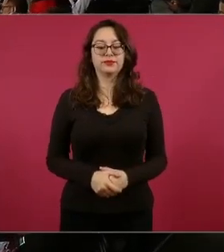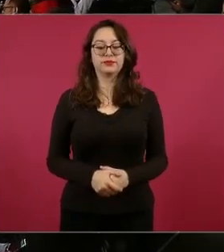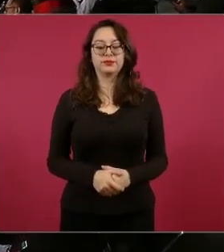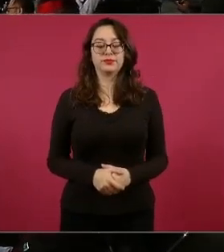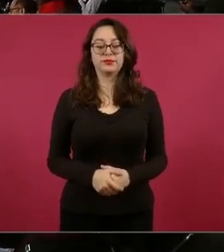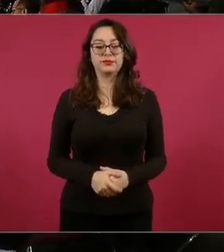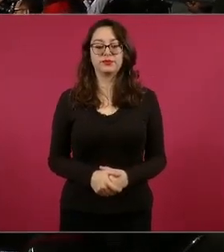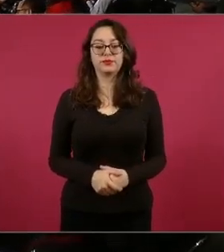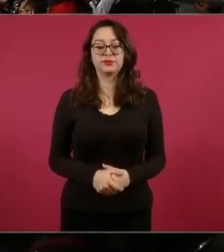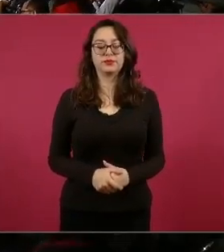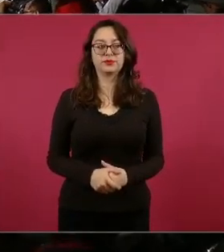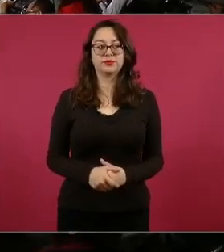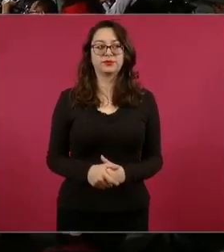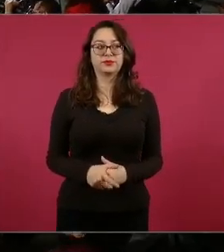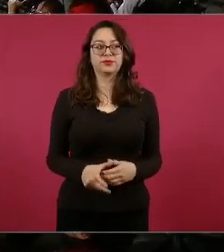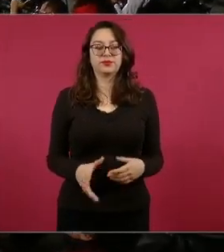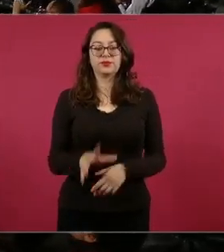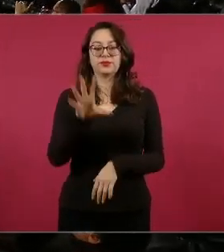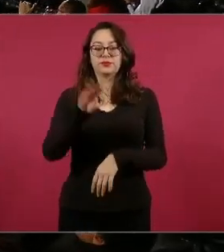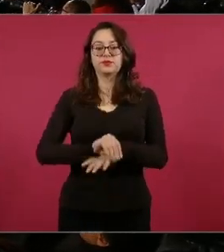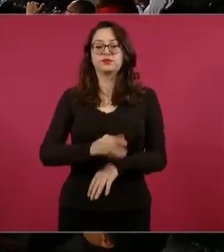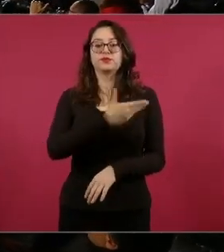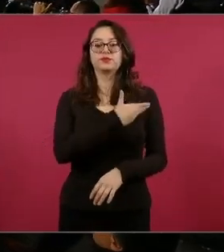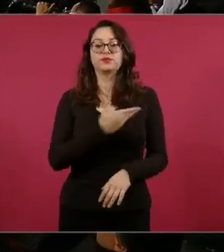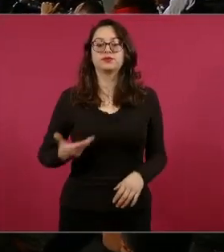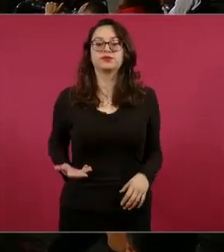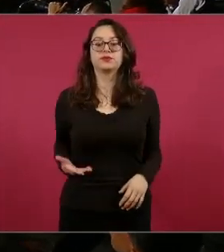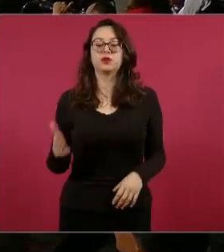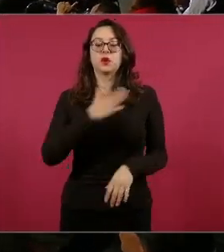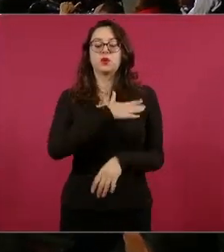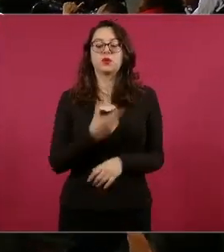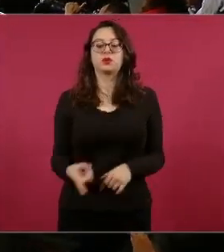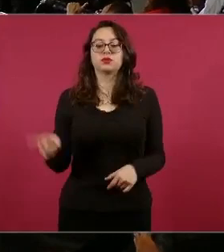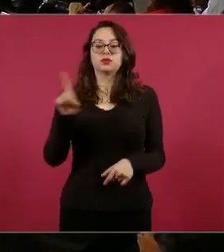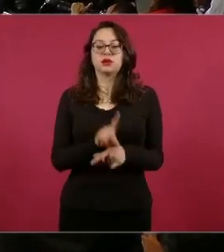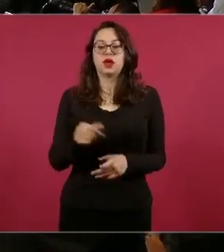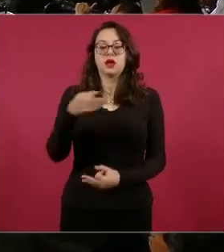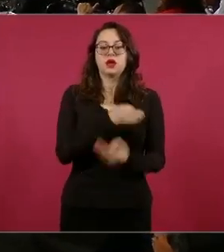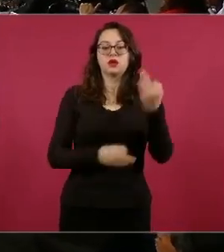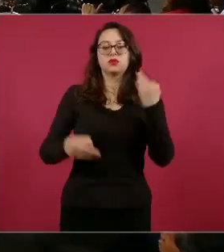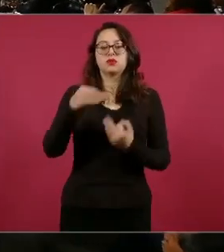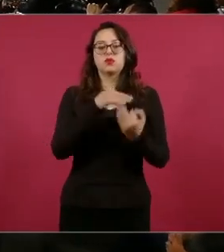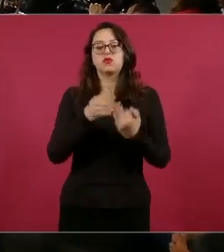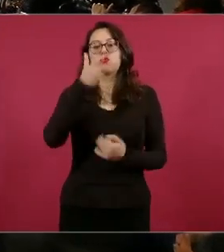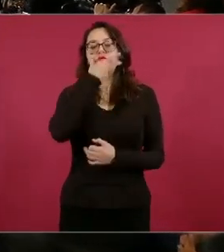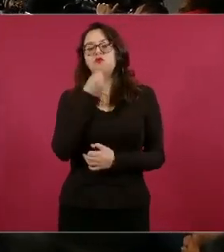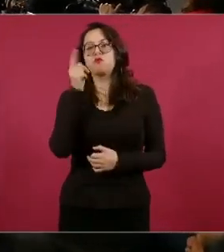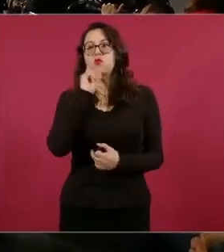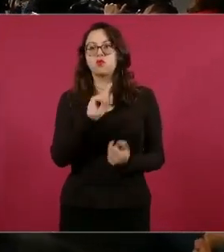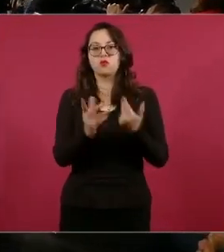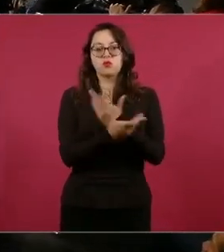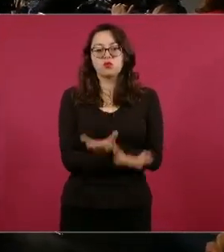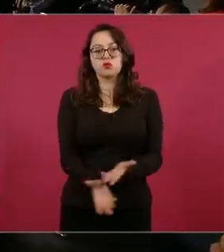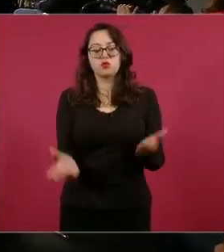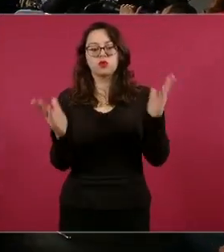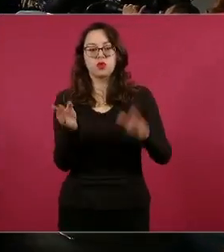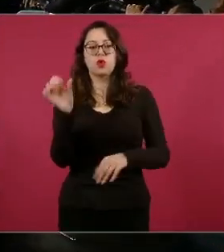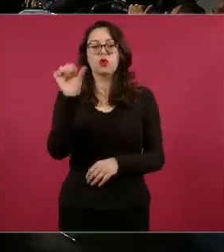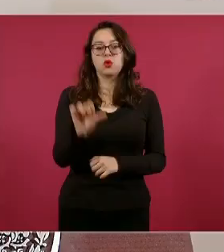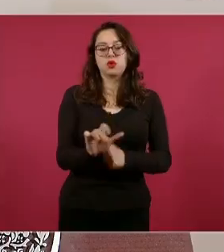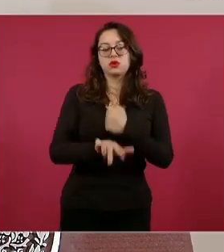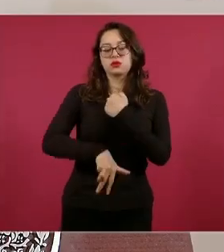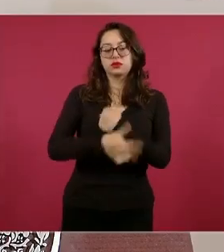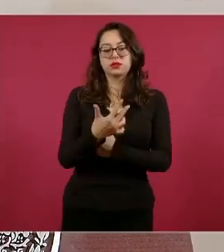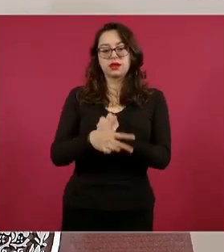Con su permiso, señor presidente, muy buenos días a todas y todos ustedes. Hoy 13 de